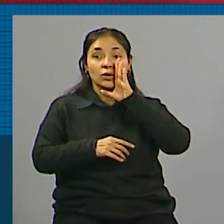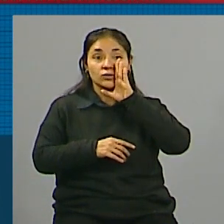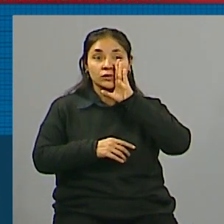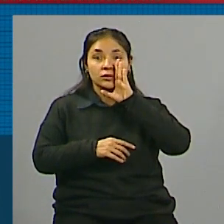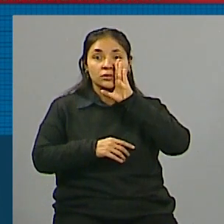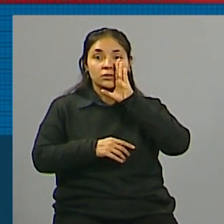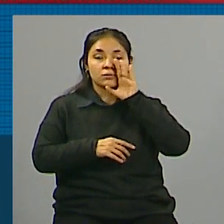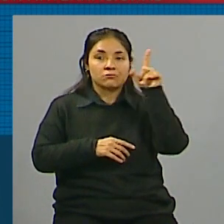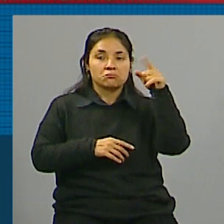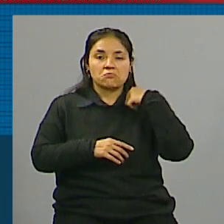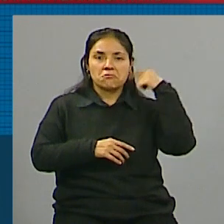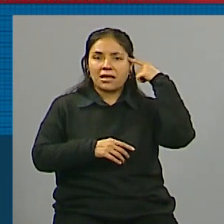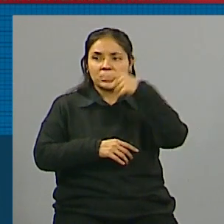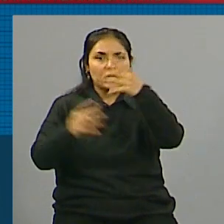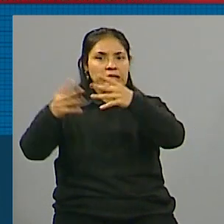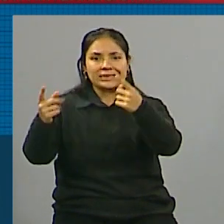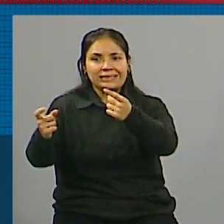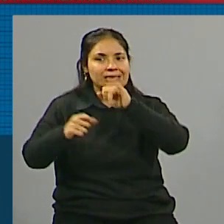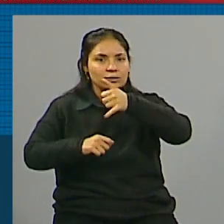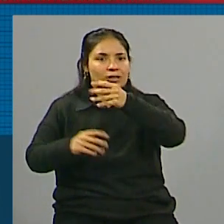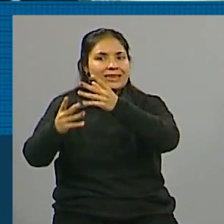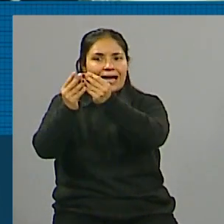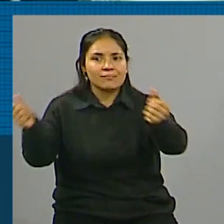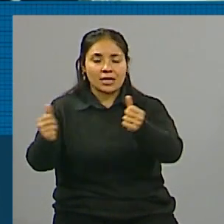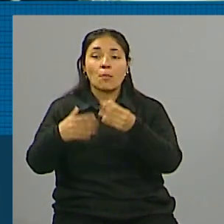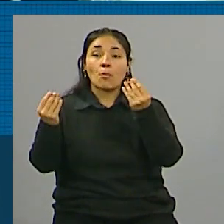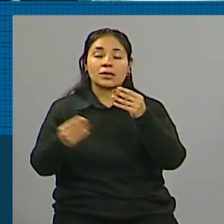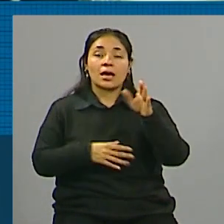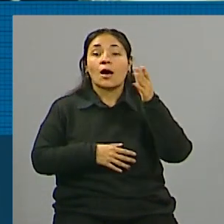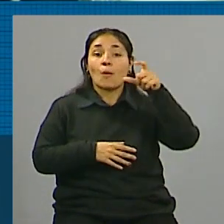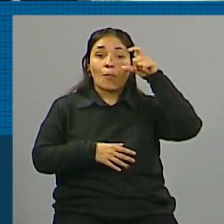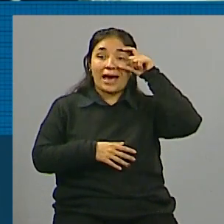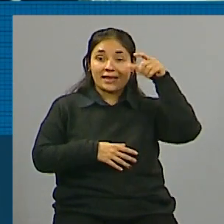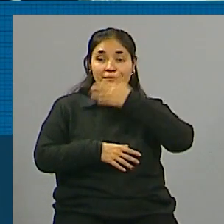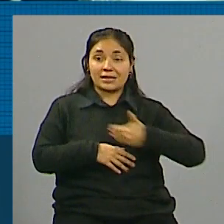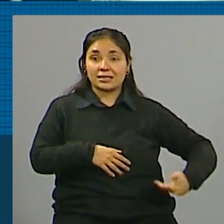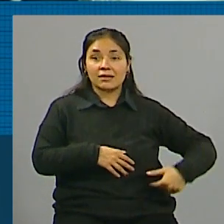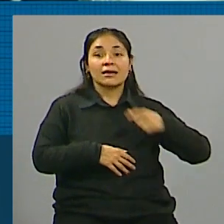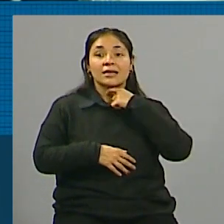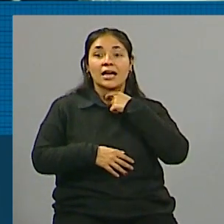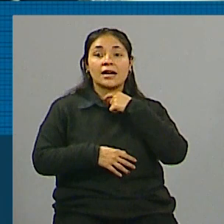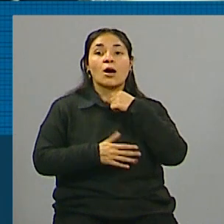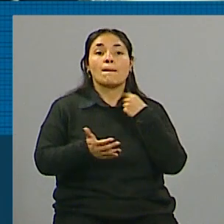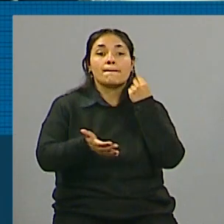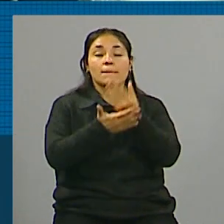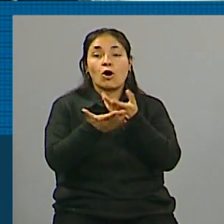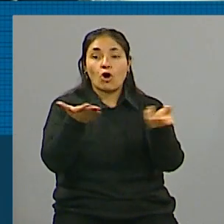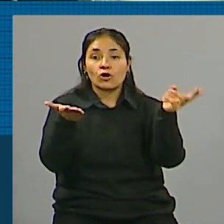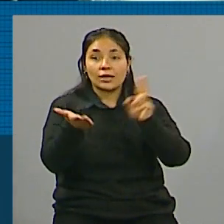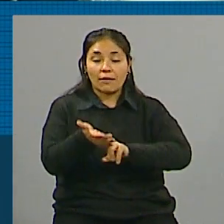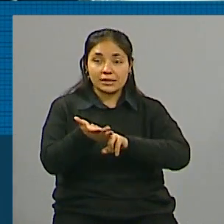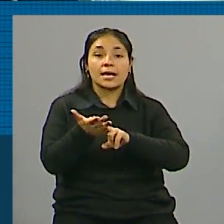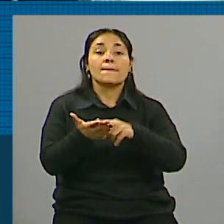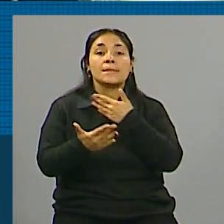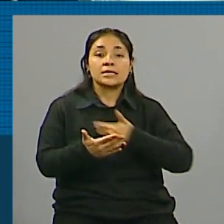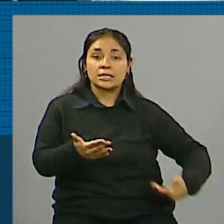te lo pregunto? Porque Biden hace poco habló de tal vez ir por una nueva presidencia y después llegó el mensaje, ¿no? Con un video incluido en el